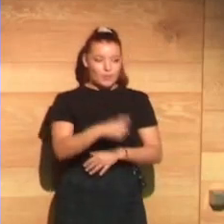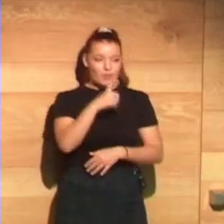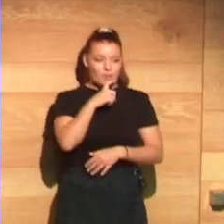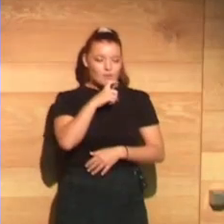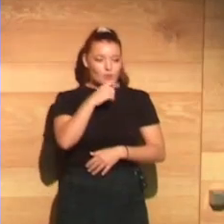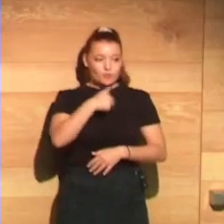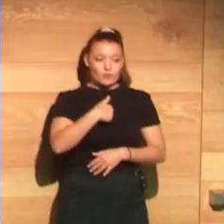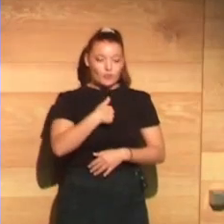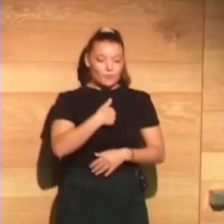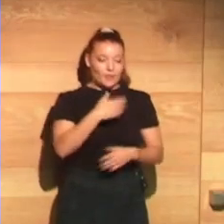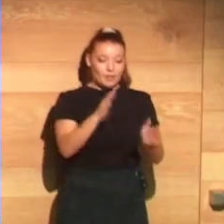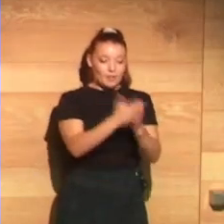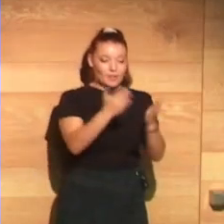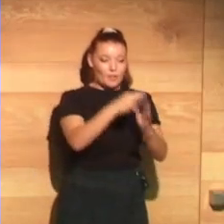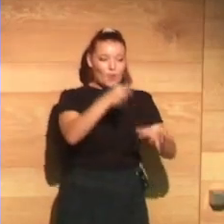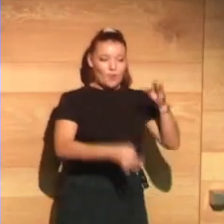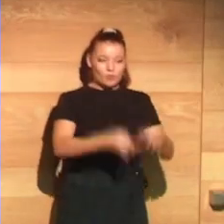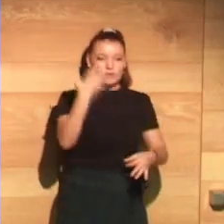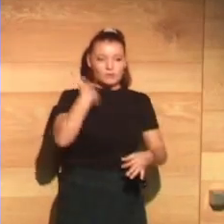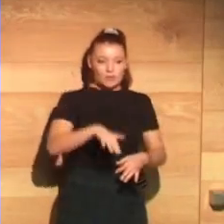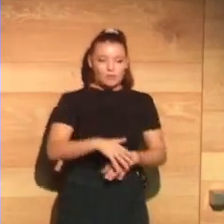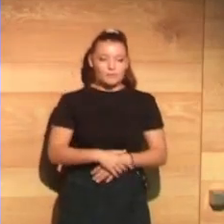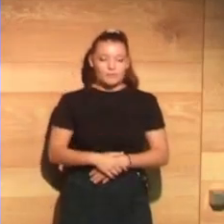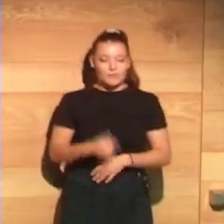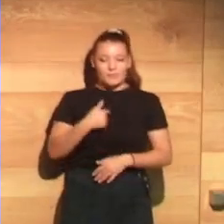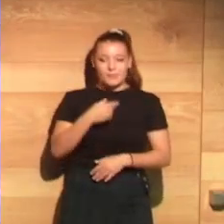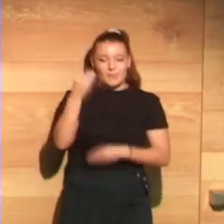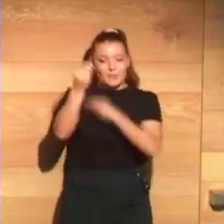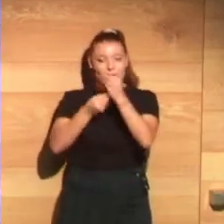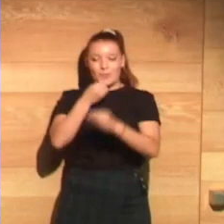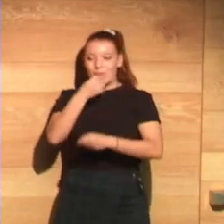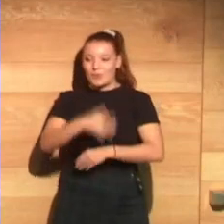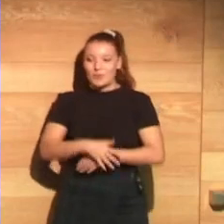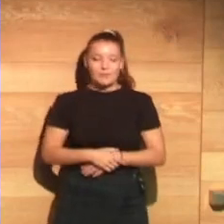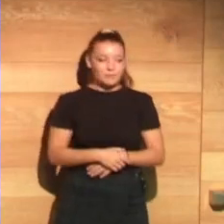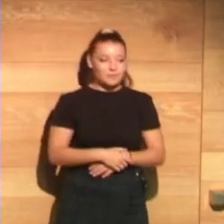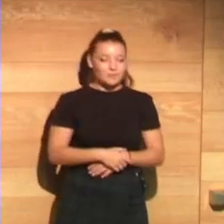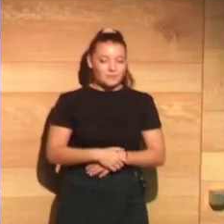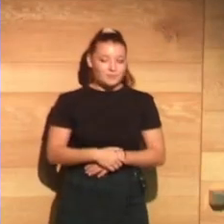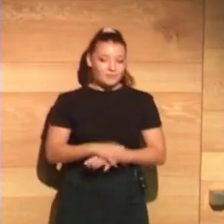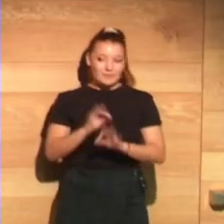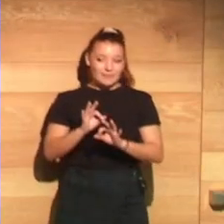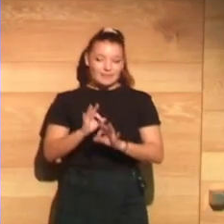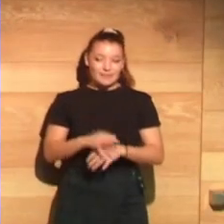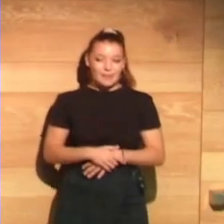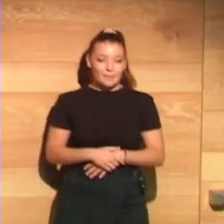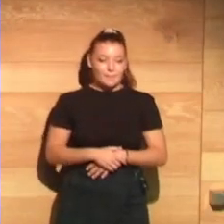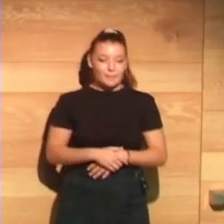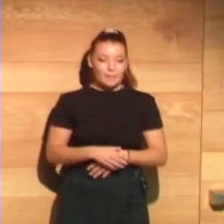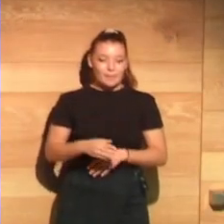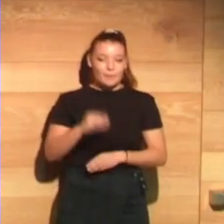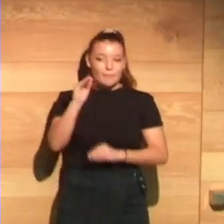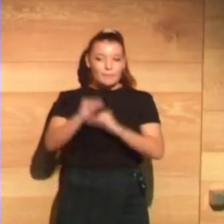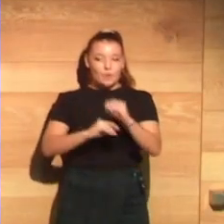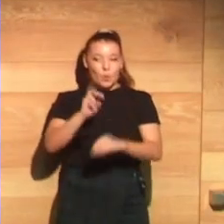desde luego era, vamos, un ser precioso, vaya. Yo ya he hecho justicia en el libro ya se ve. Me parece